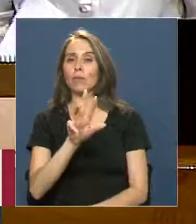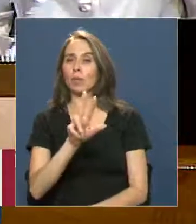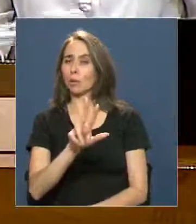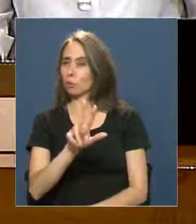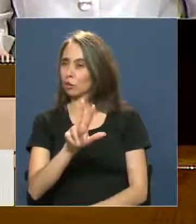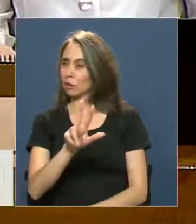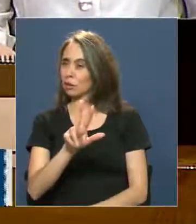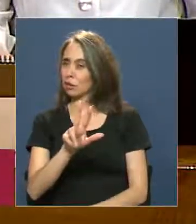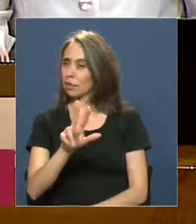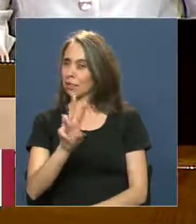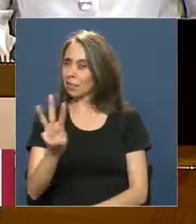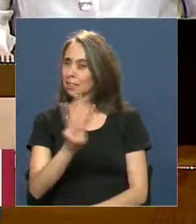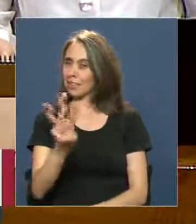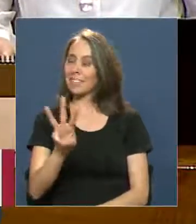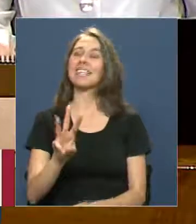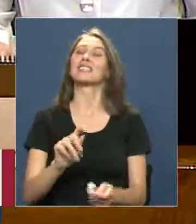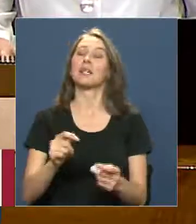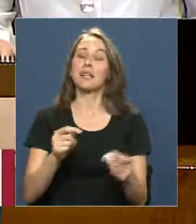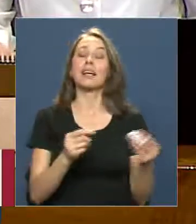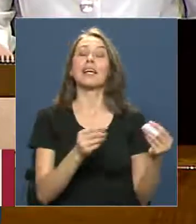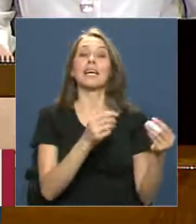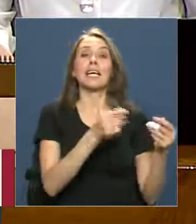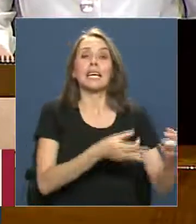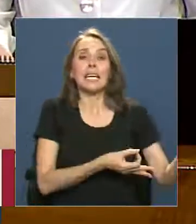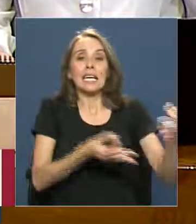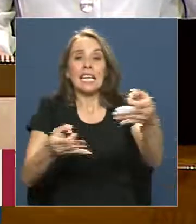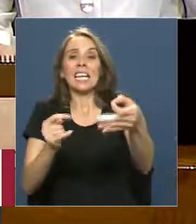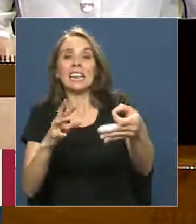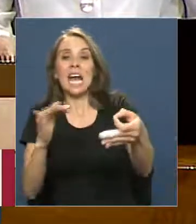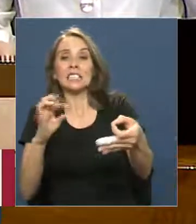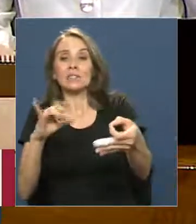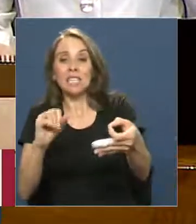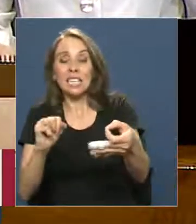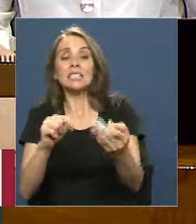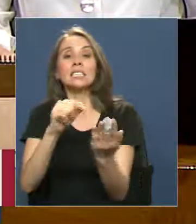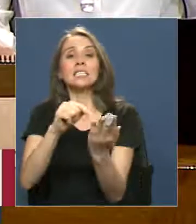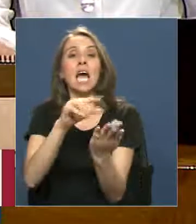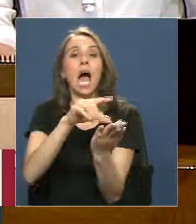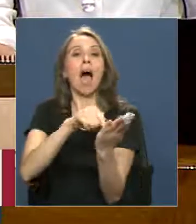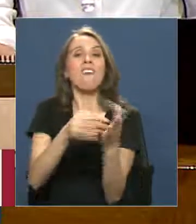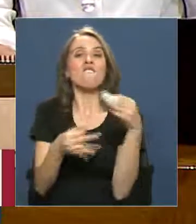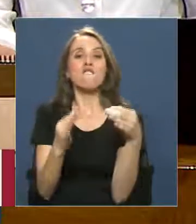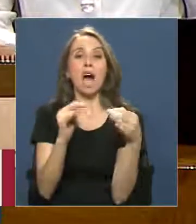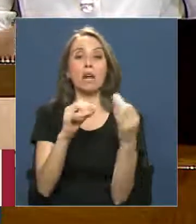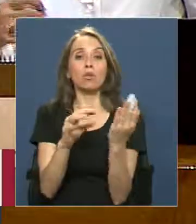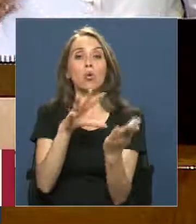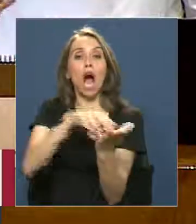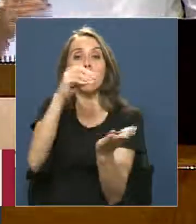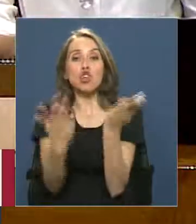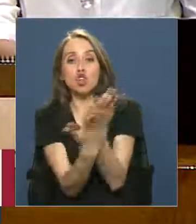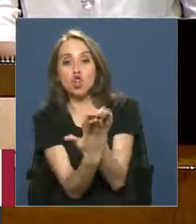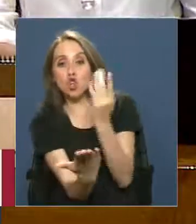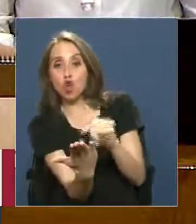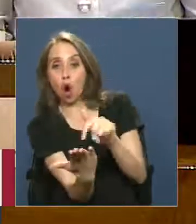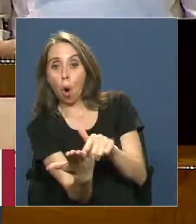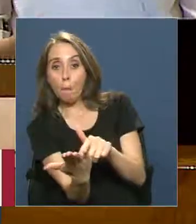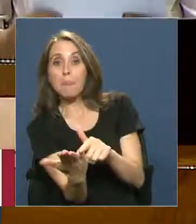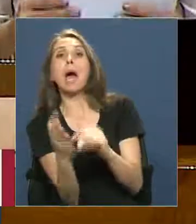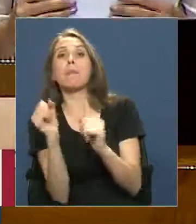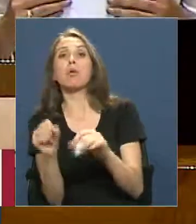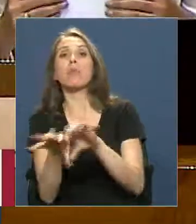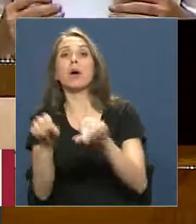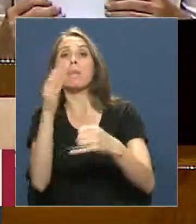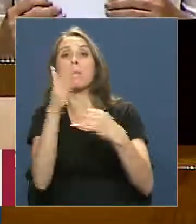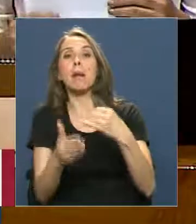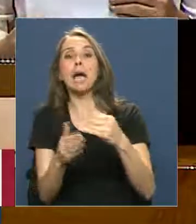19.983 que regula la transferencia y otorga mérito ejecutivo a la copia de la factura para limitar los acuerdos de plazo